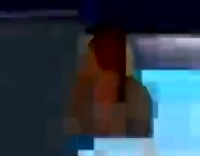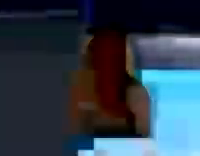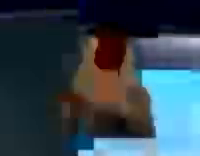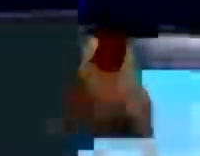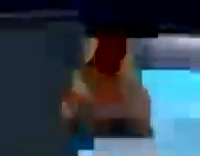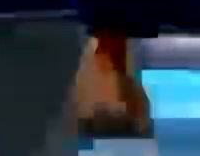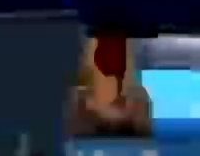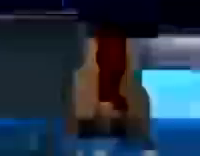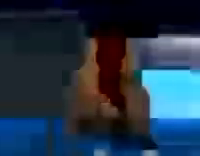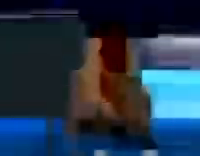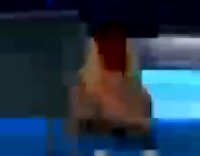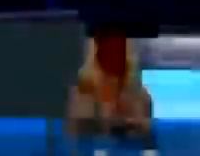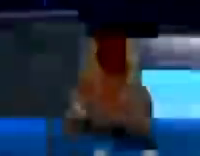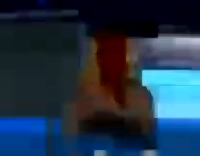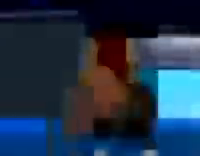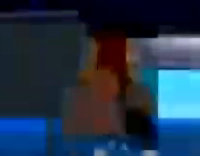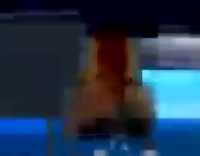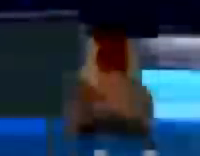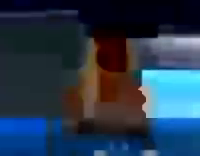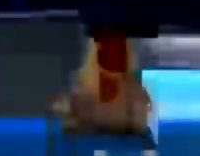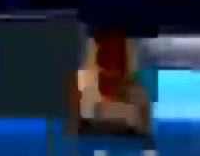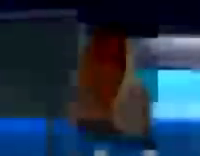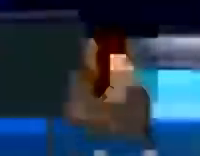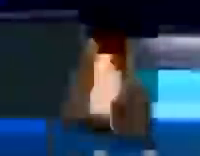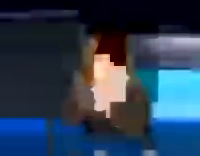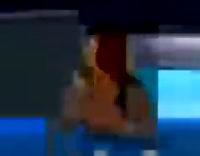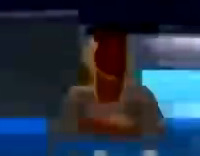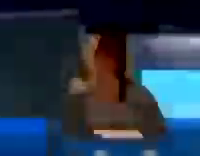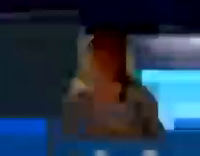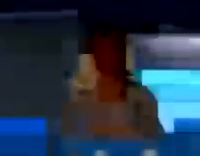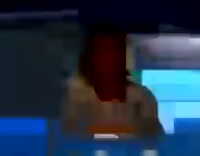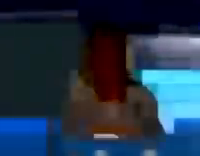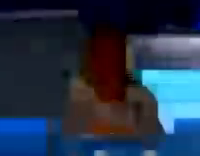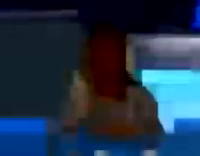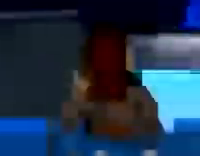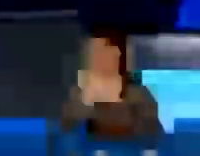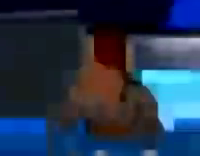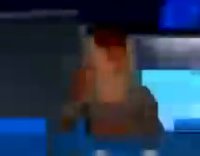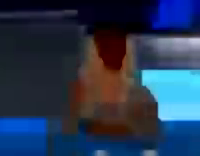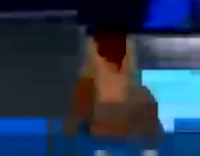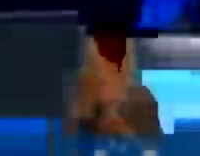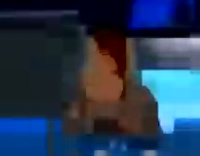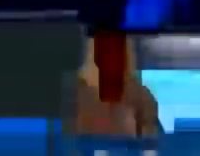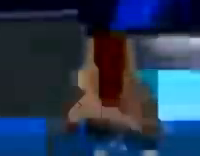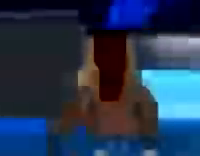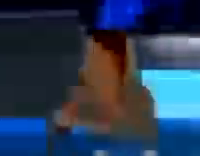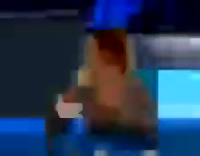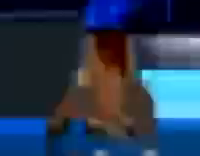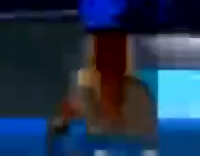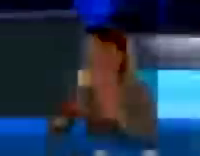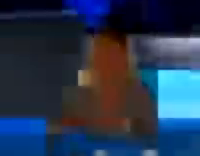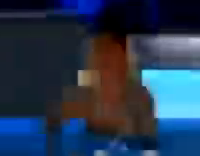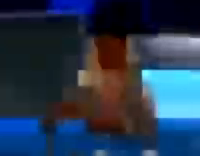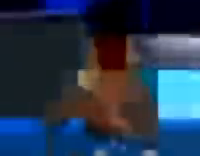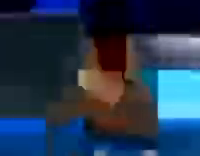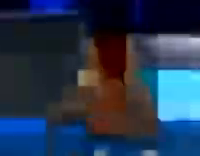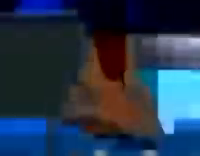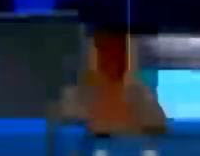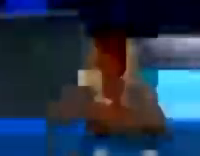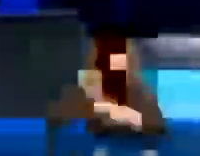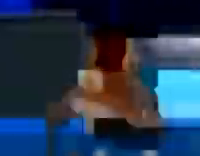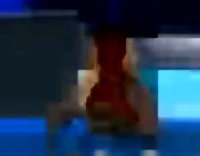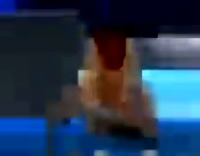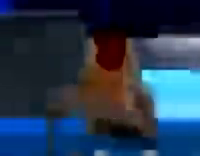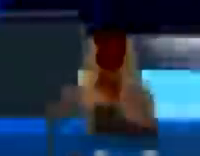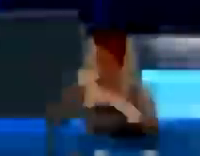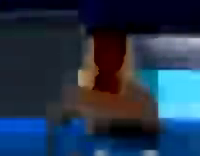decomisado por la Policía Nacional en Esmeraldas. Tras el operativo, se logró evitar que más de 300.000 dosis de droga lleguen a las calles de las principales